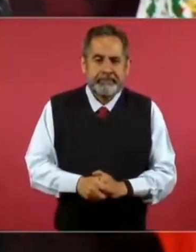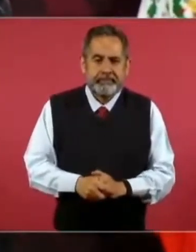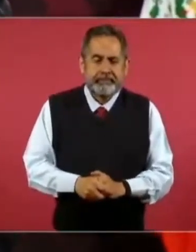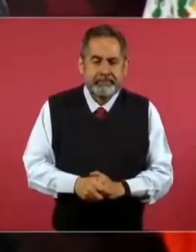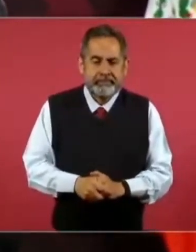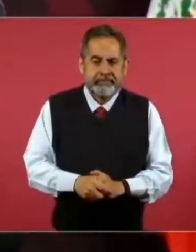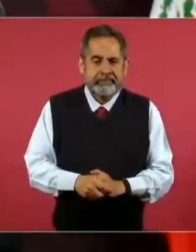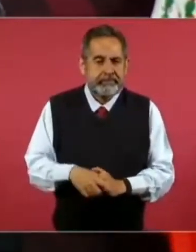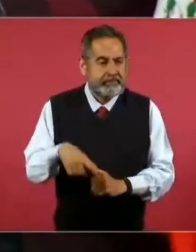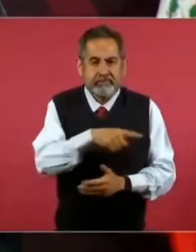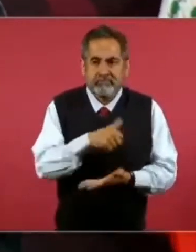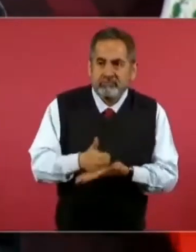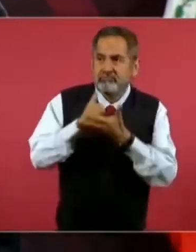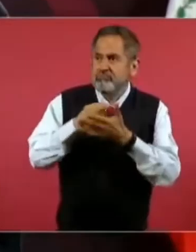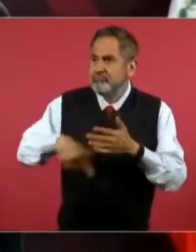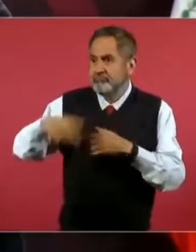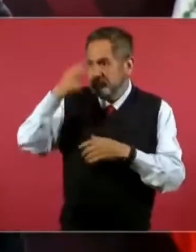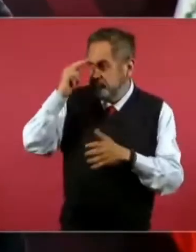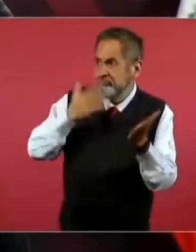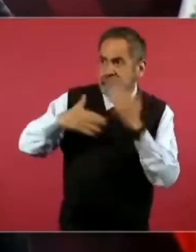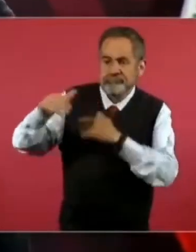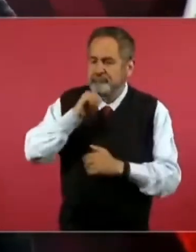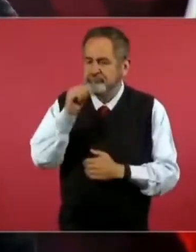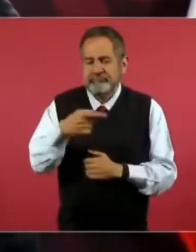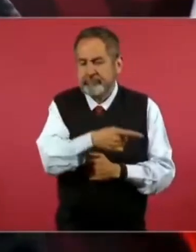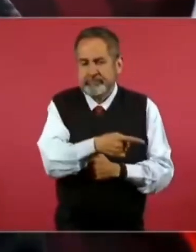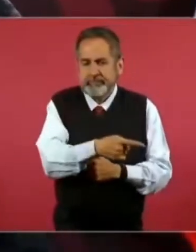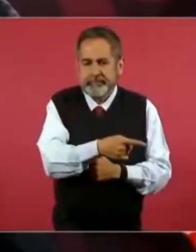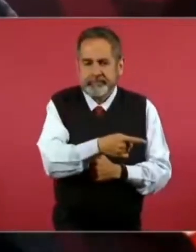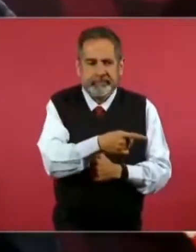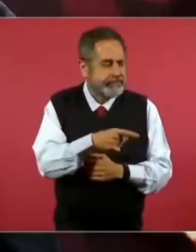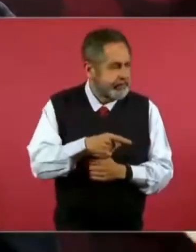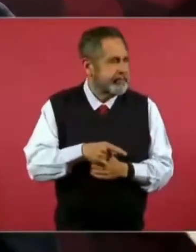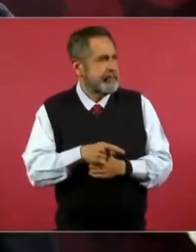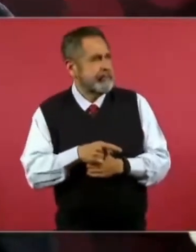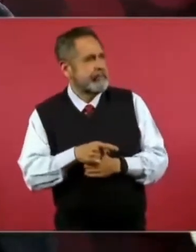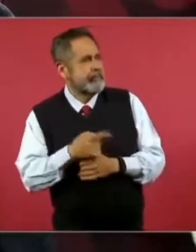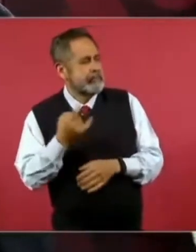Eso no le ayuda a México. Eso es un mal ejemplo